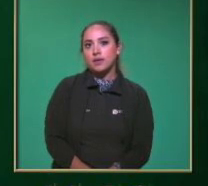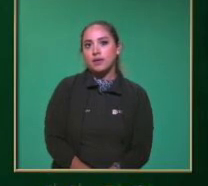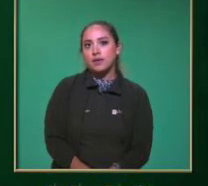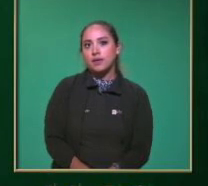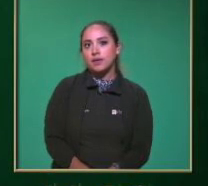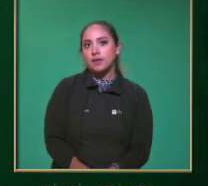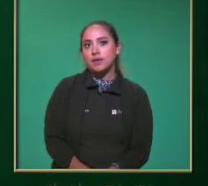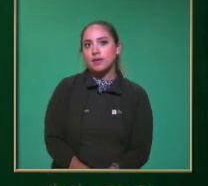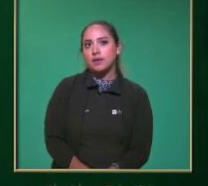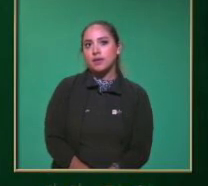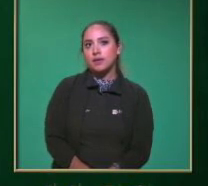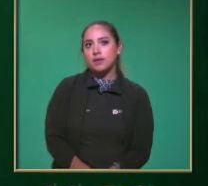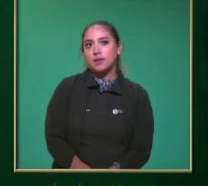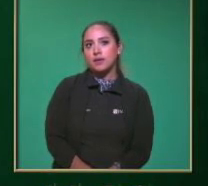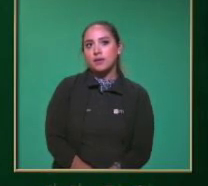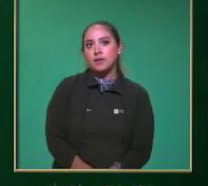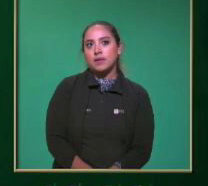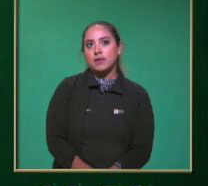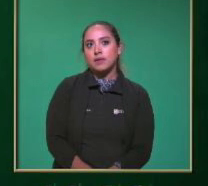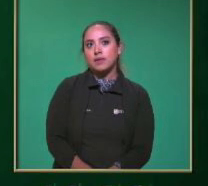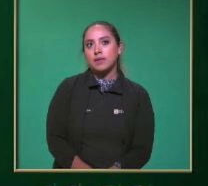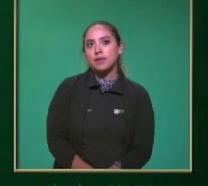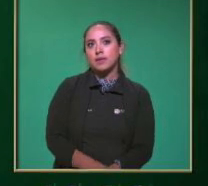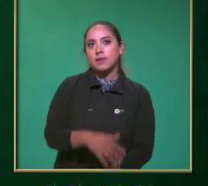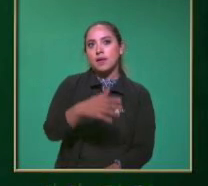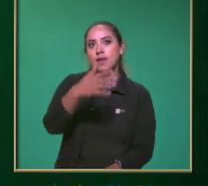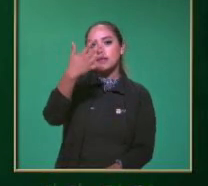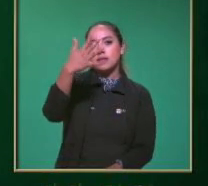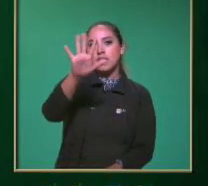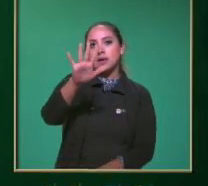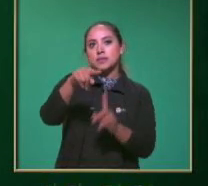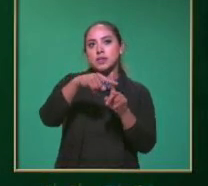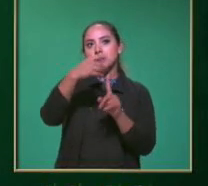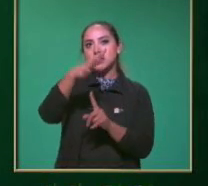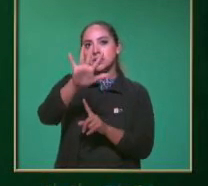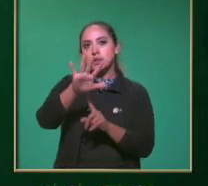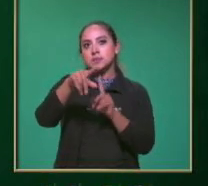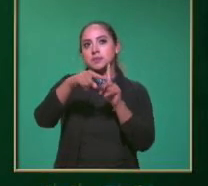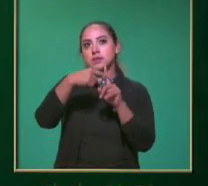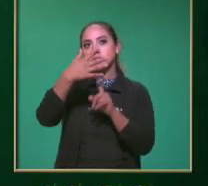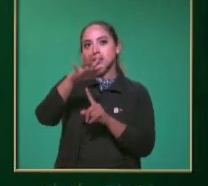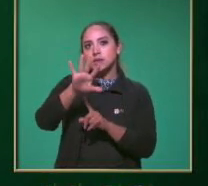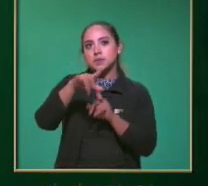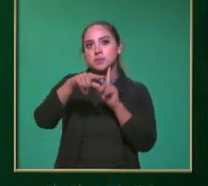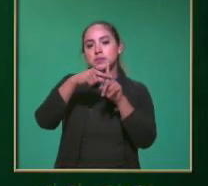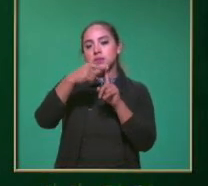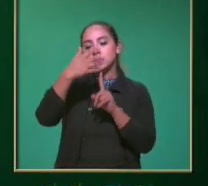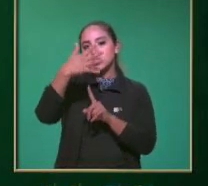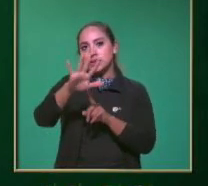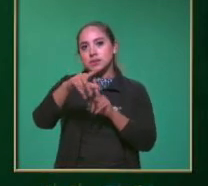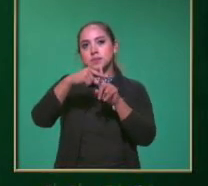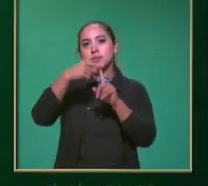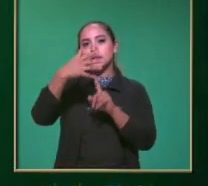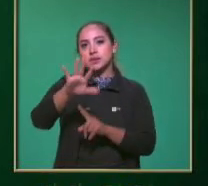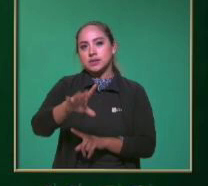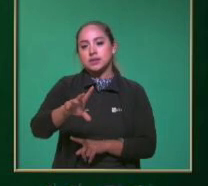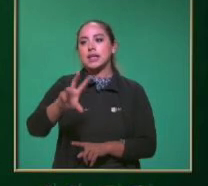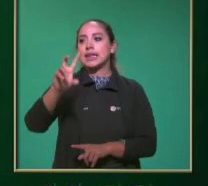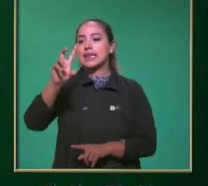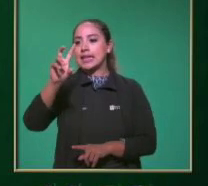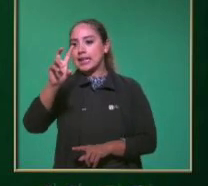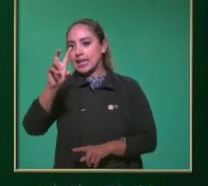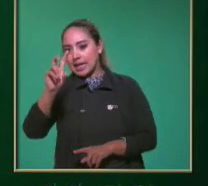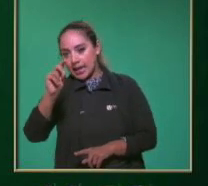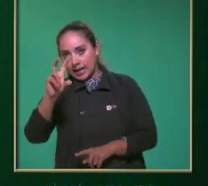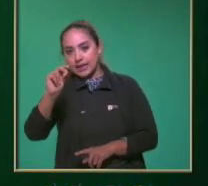en la última. Vamos a contar 10 más 10. 20. Más 10. 30. Más 10.